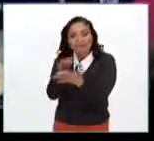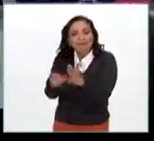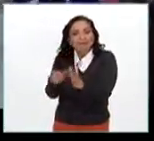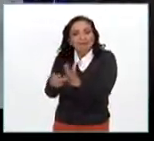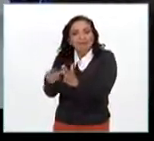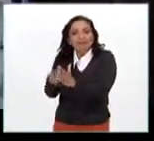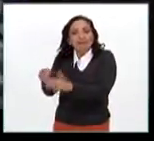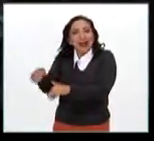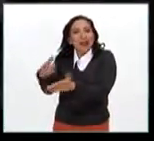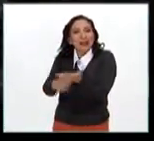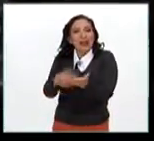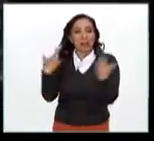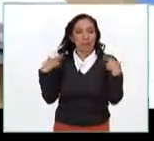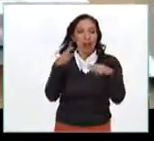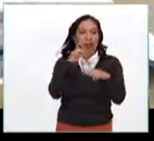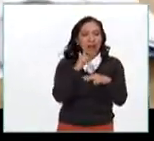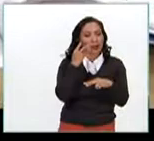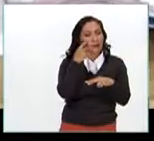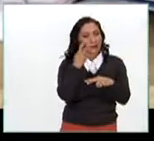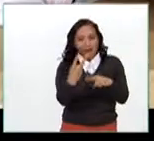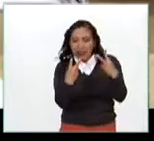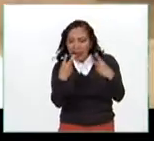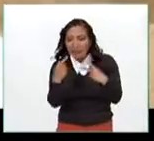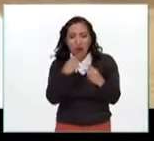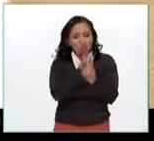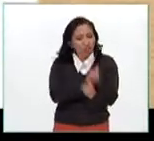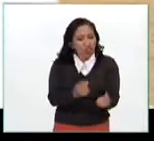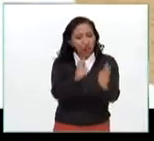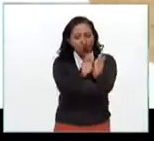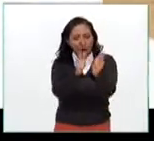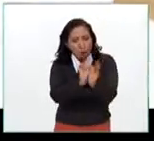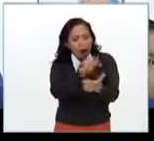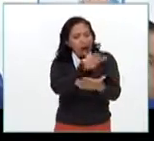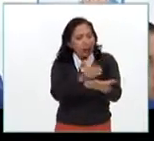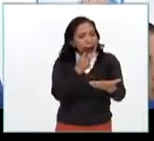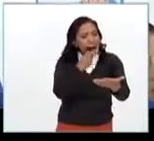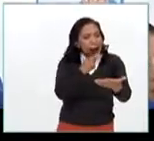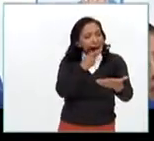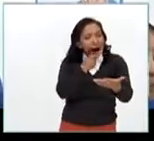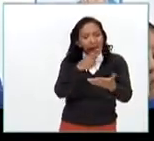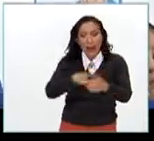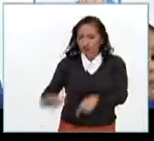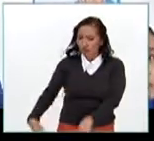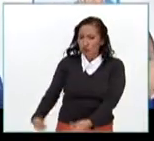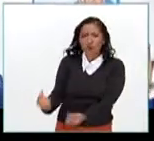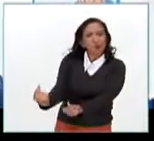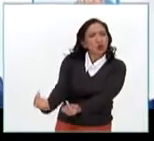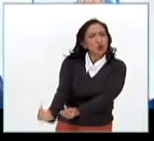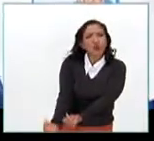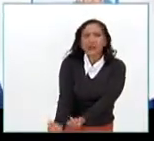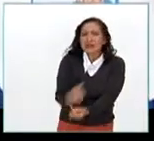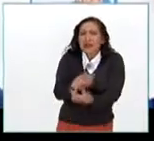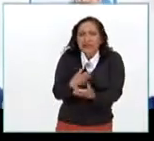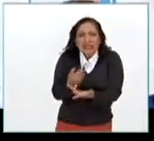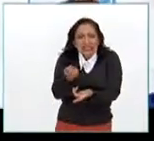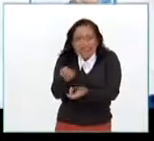fomento, ¿no? Desde la maestra, los niños leyendo en grupo, desde los más